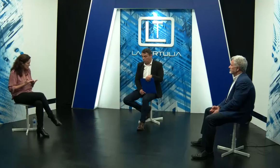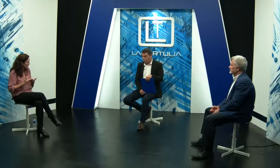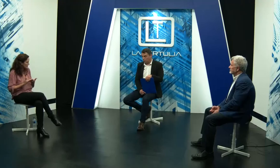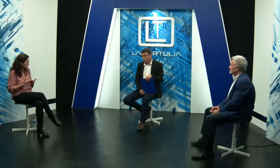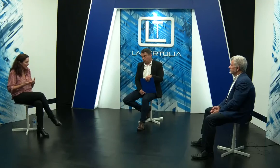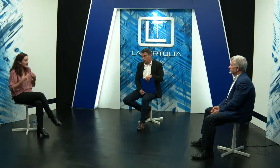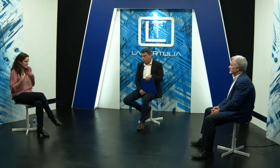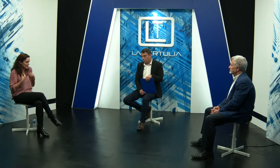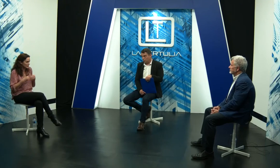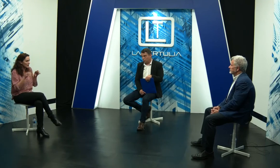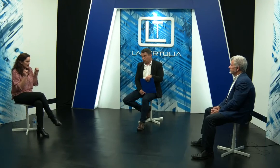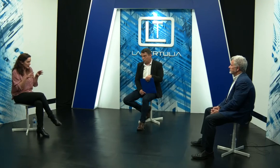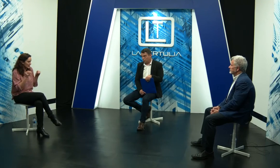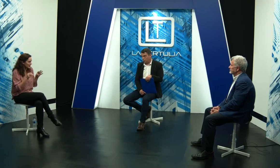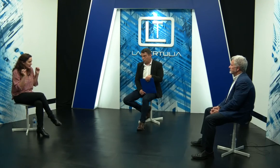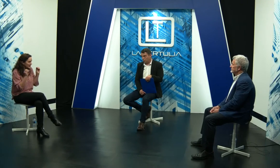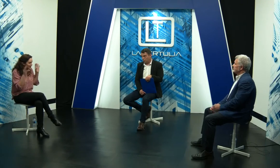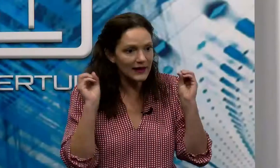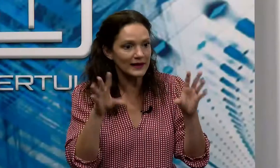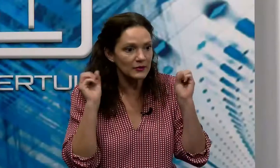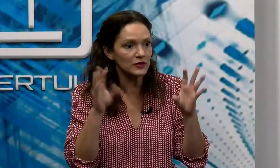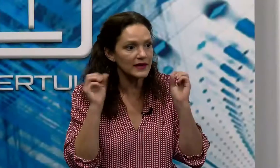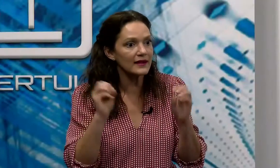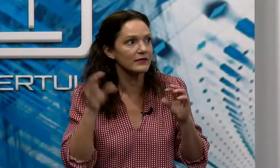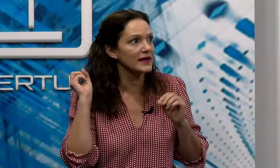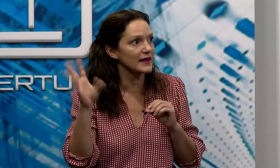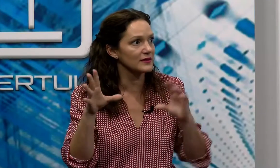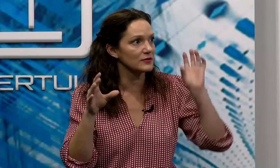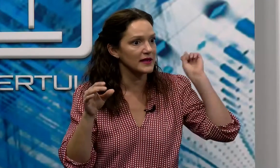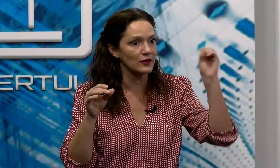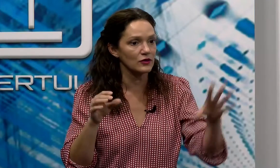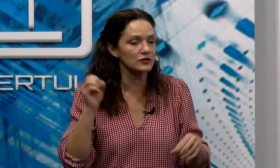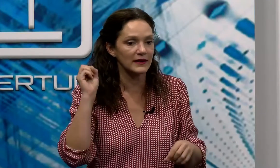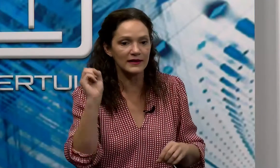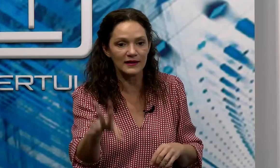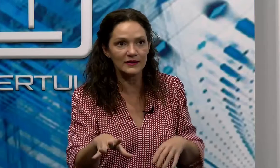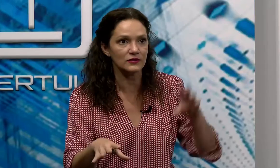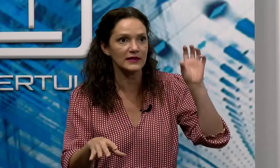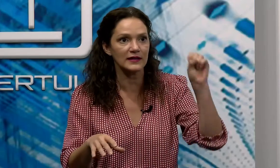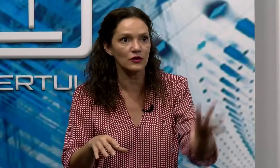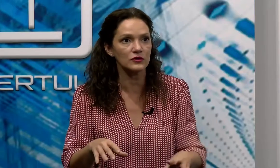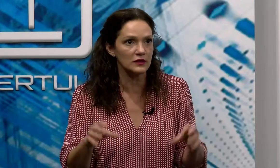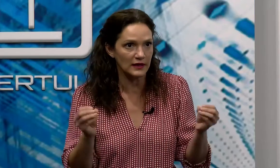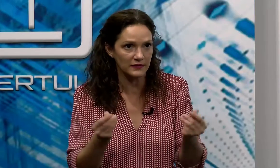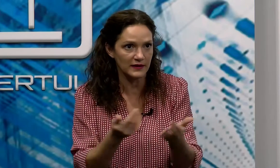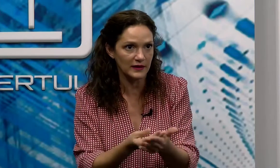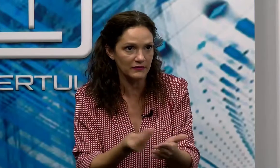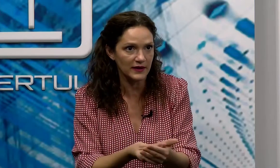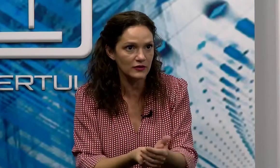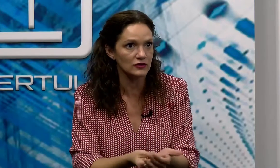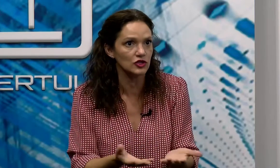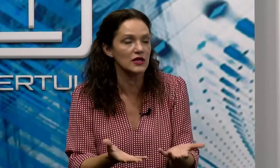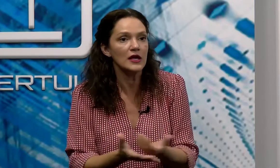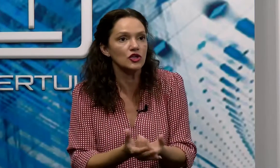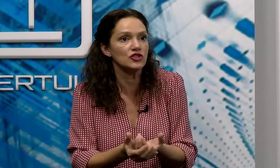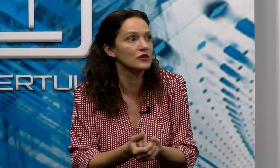la situación económica, salvo el revolotear de va a llegar esto, va a llegar lo otro, van a tener esto, van a tener lo otro,